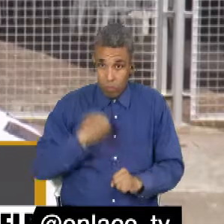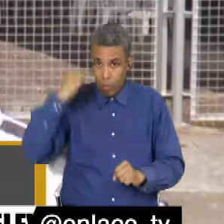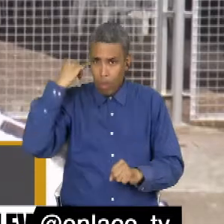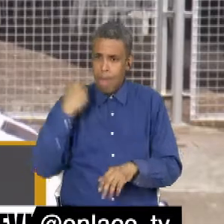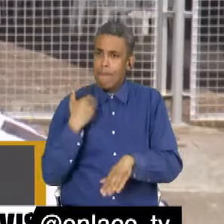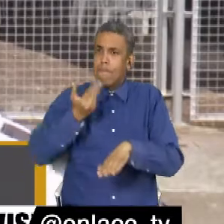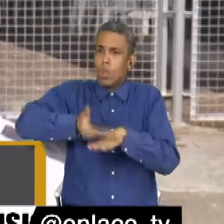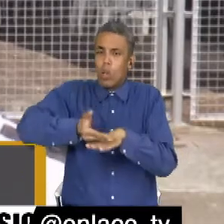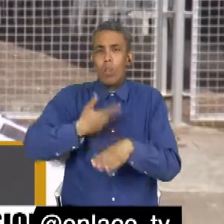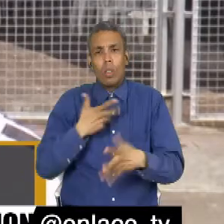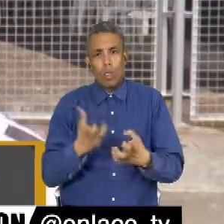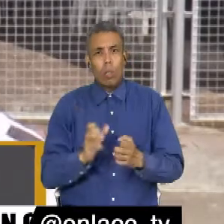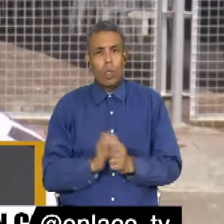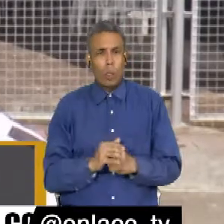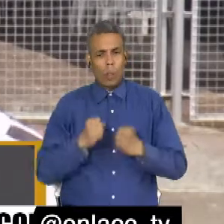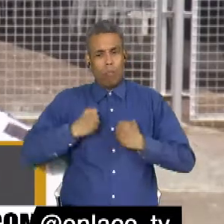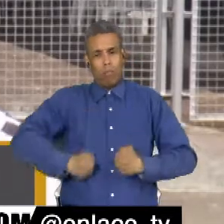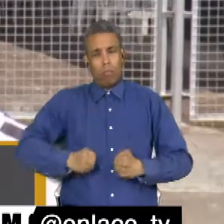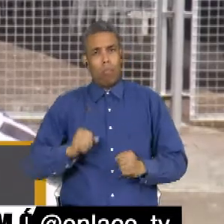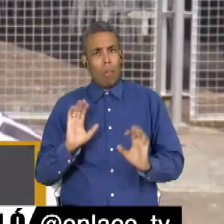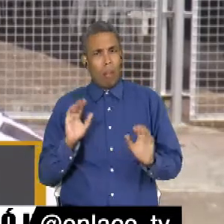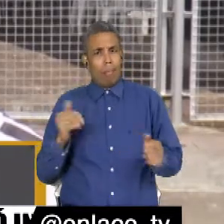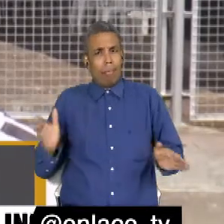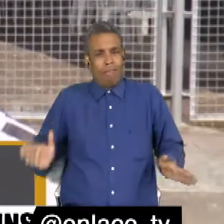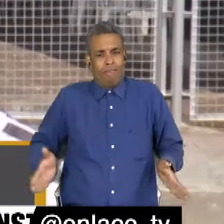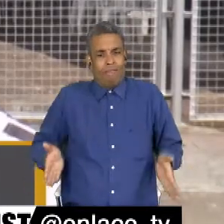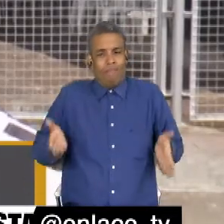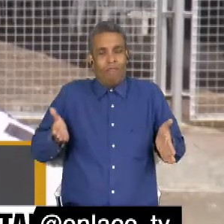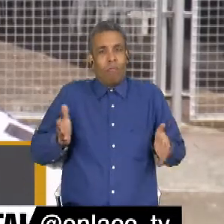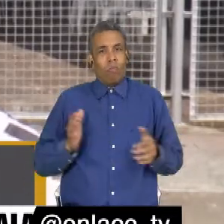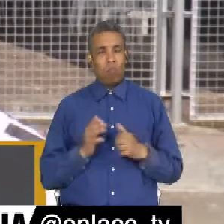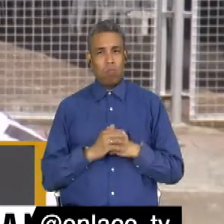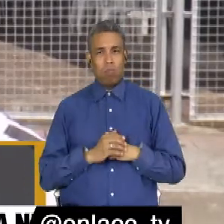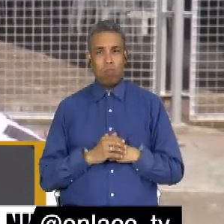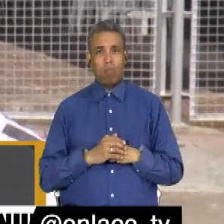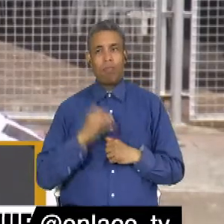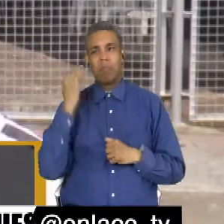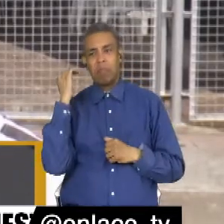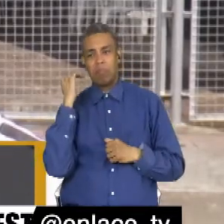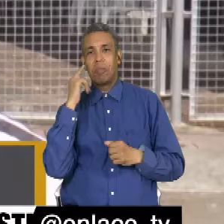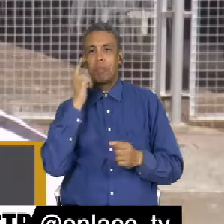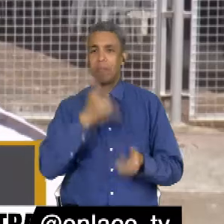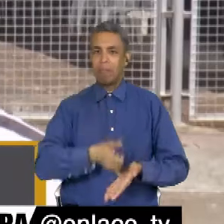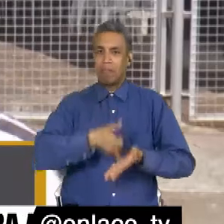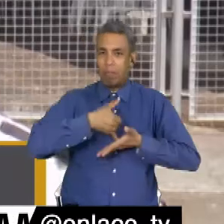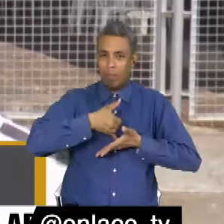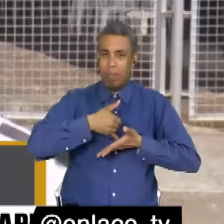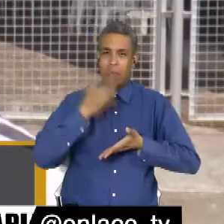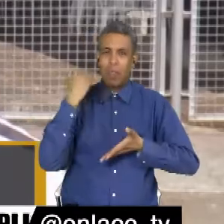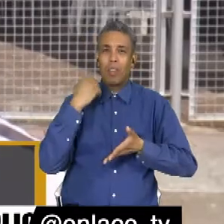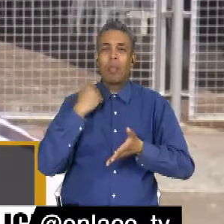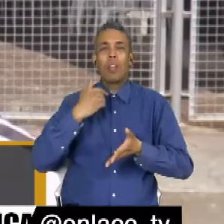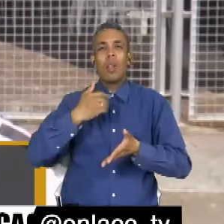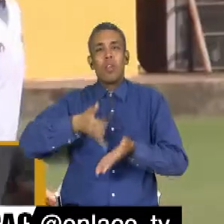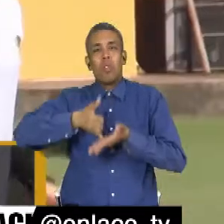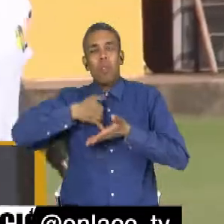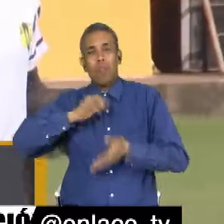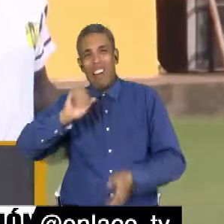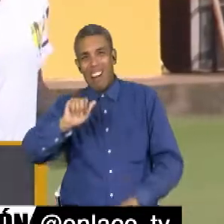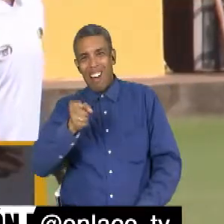bien anímicamente, ya que por Copa venimos de ganar y eso nos da más